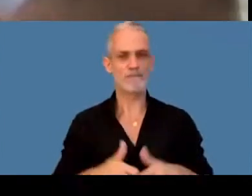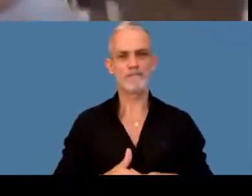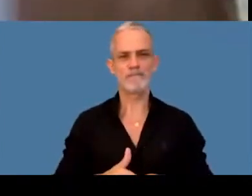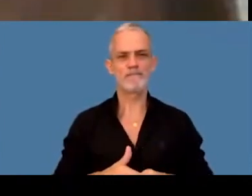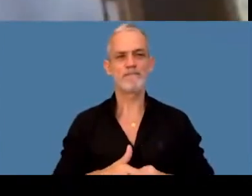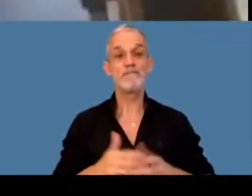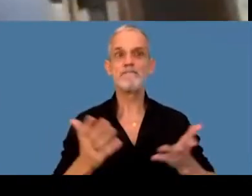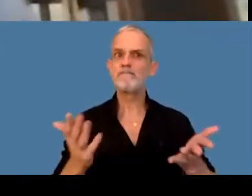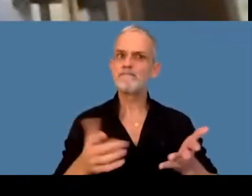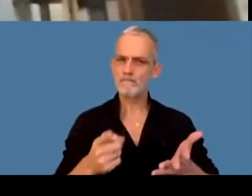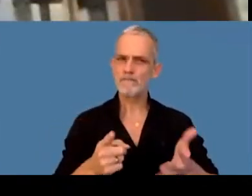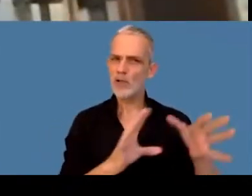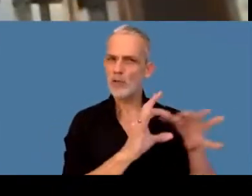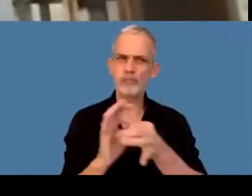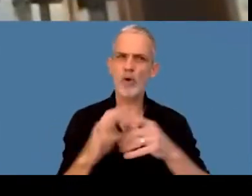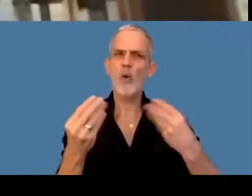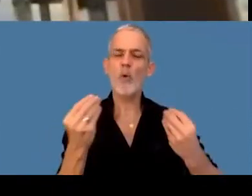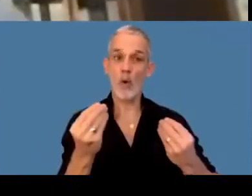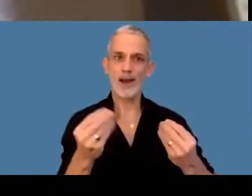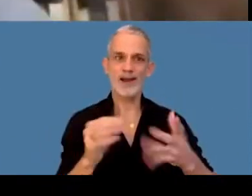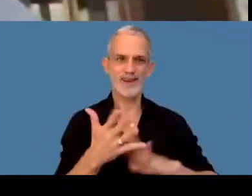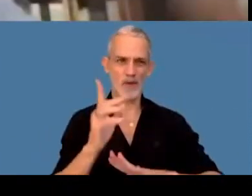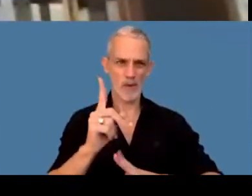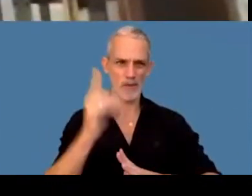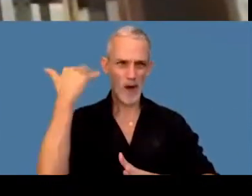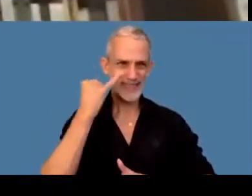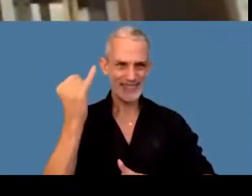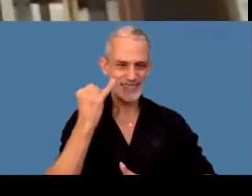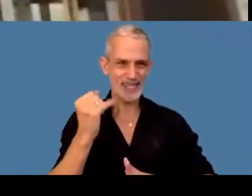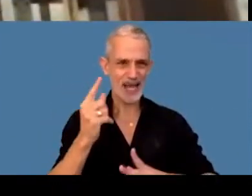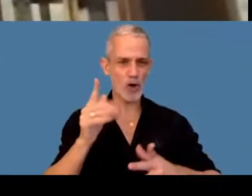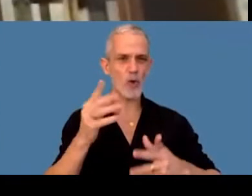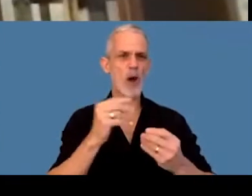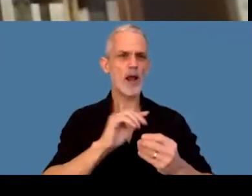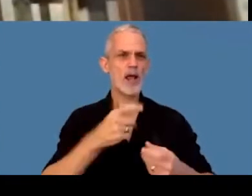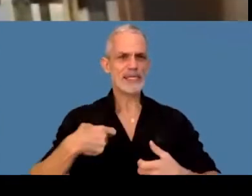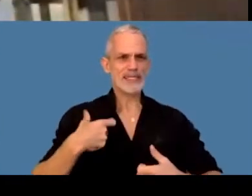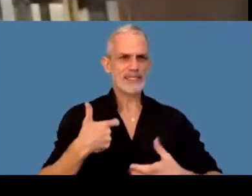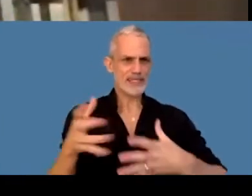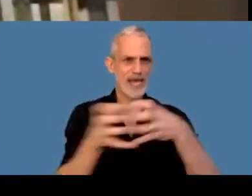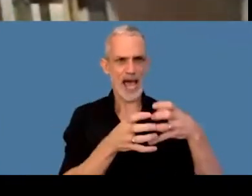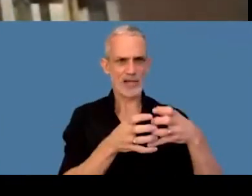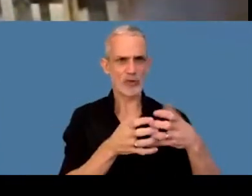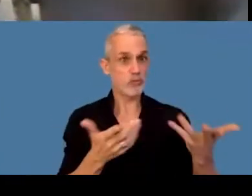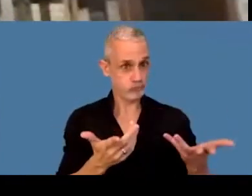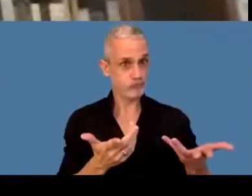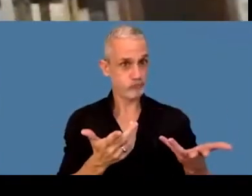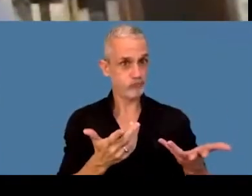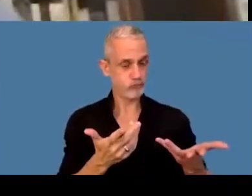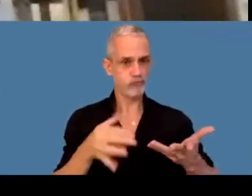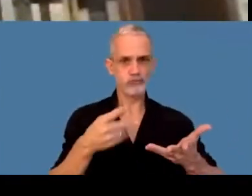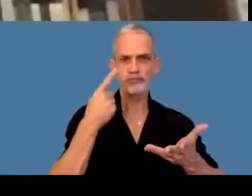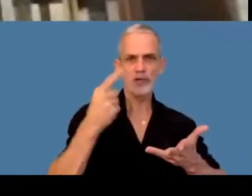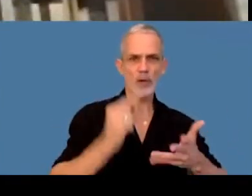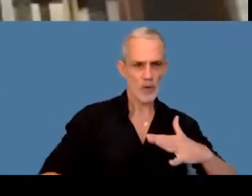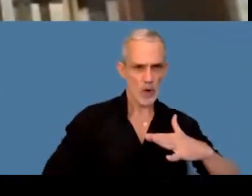Y eso está vinculado con ciertas cuestiones que hemos visto, con la concentración sindical que se proyecta en la